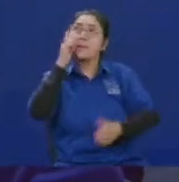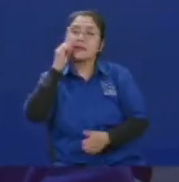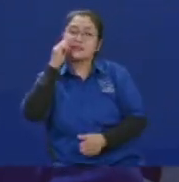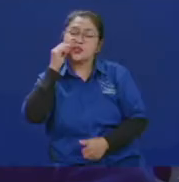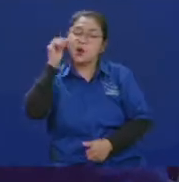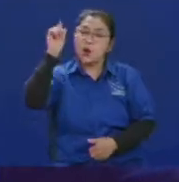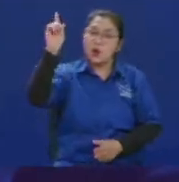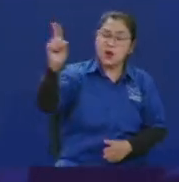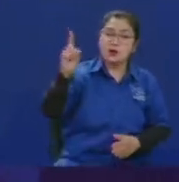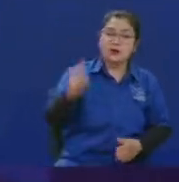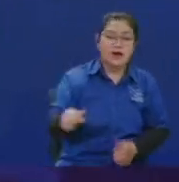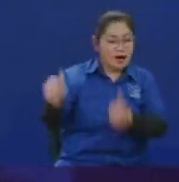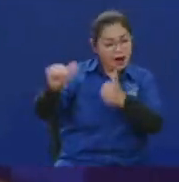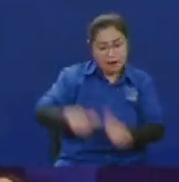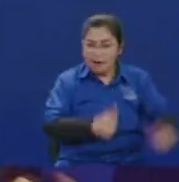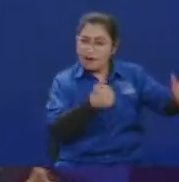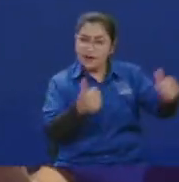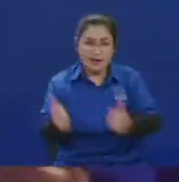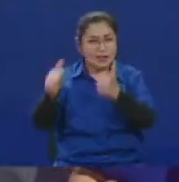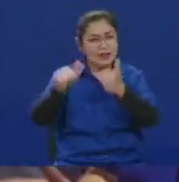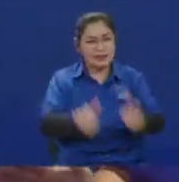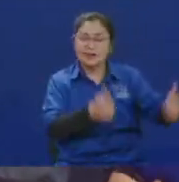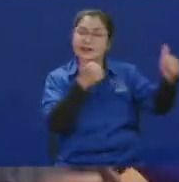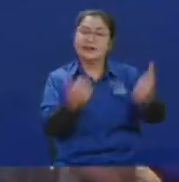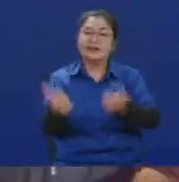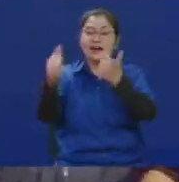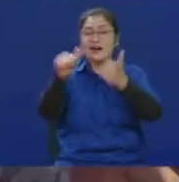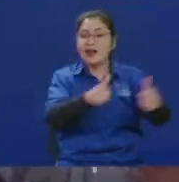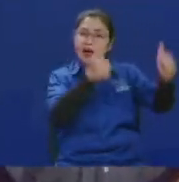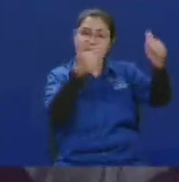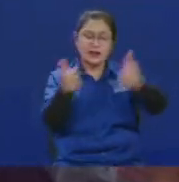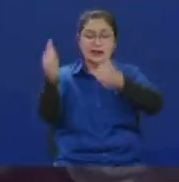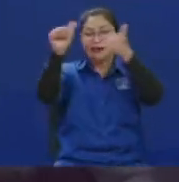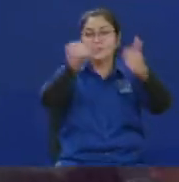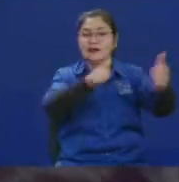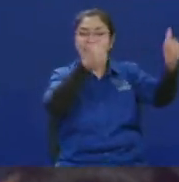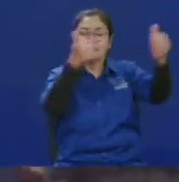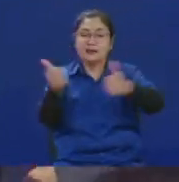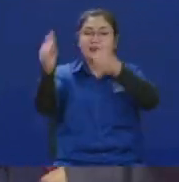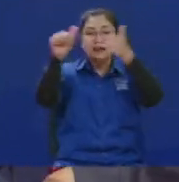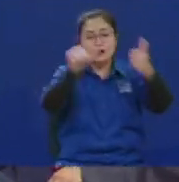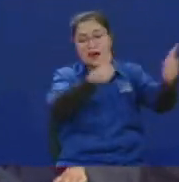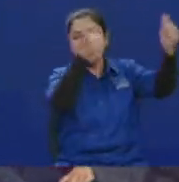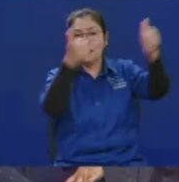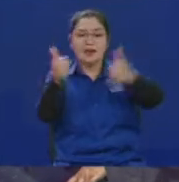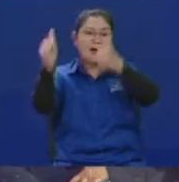alabaré a mi Señor. Alabaré, alabaré,